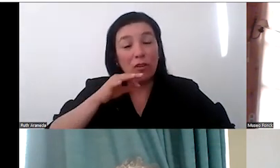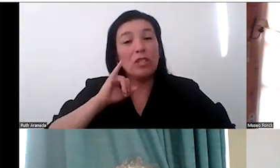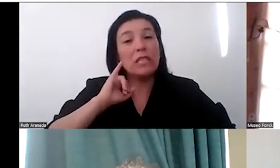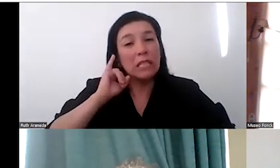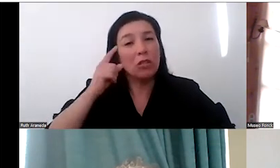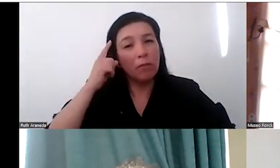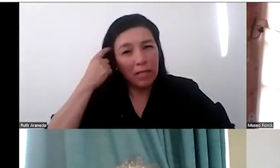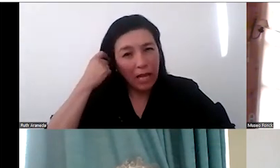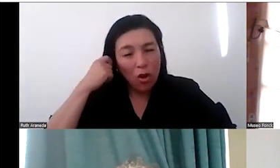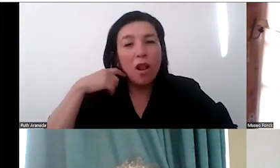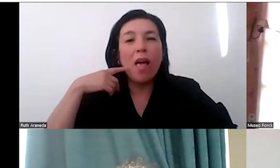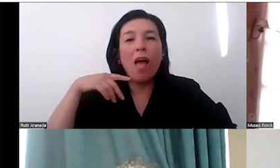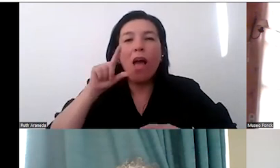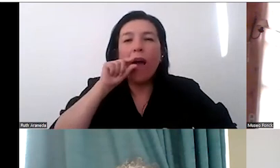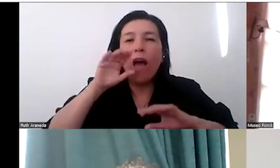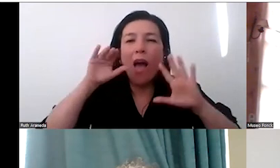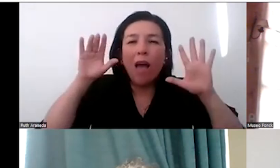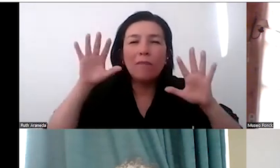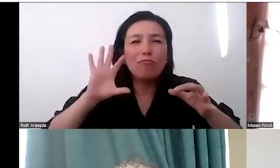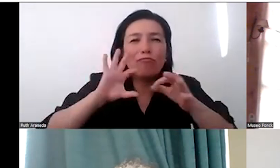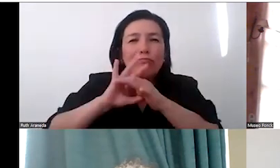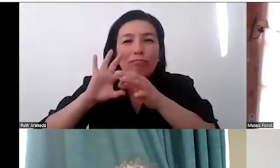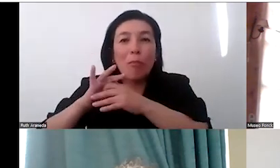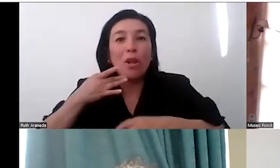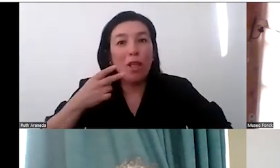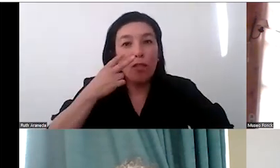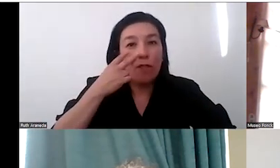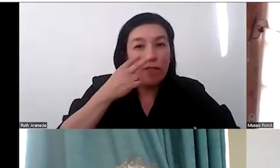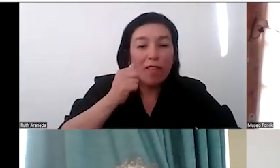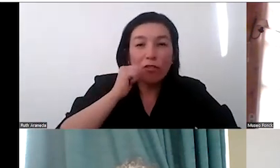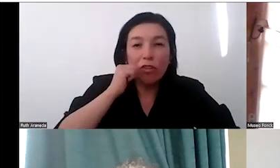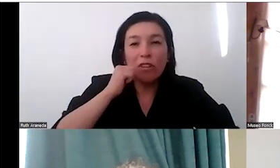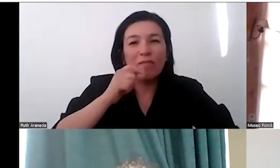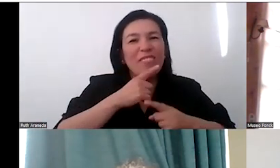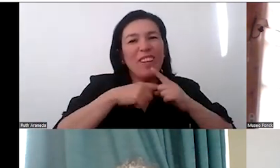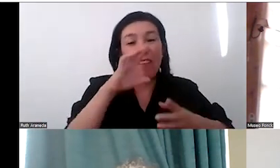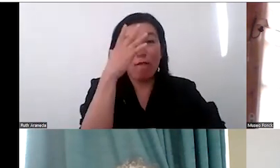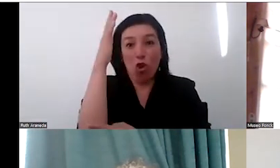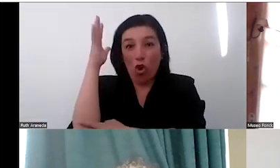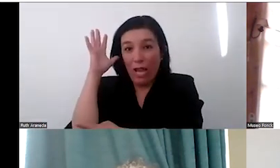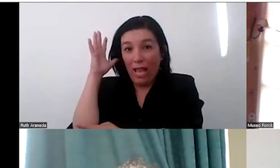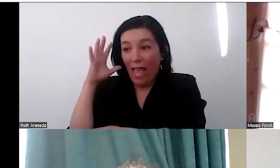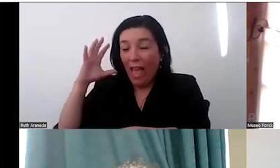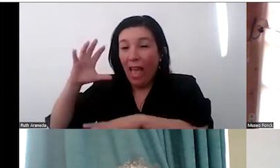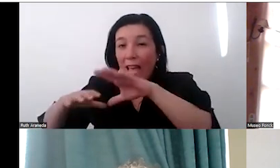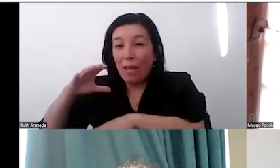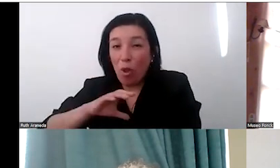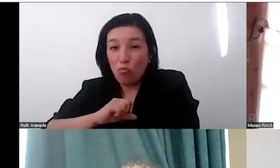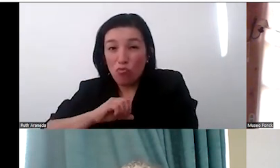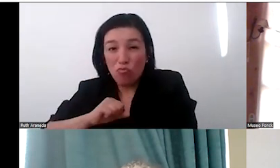se hace más conexión porque las vemos día a día, no así mamíferos de bosque que son difíciles de ver.